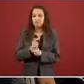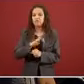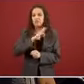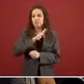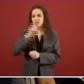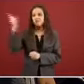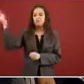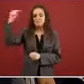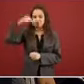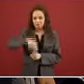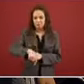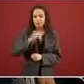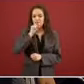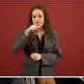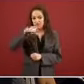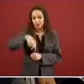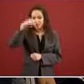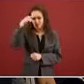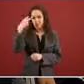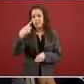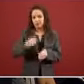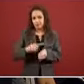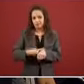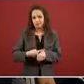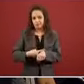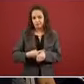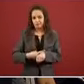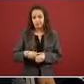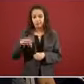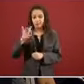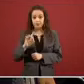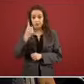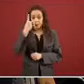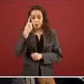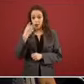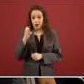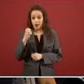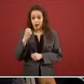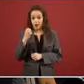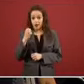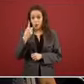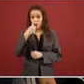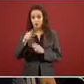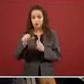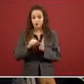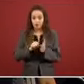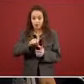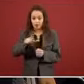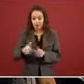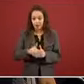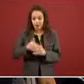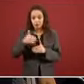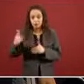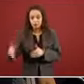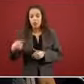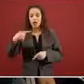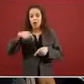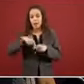en algún momento, y el 31 de enero, un mes después, empezamos una estrategia de capacitación